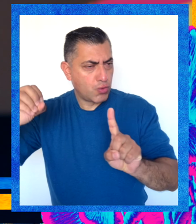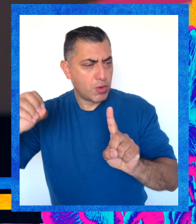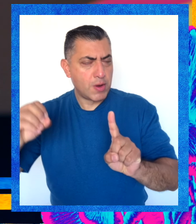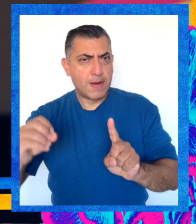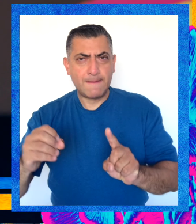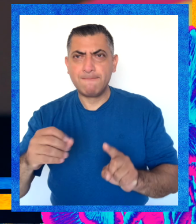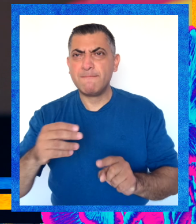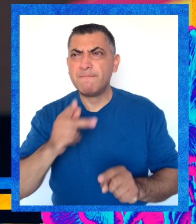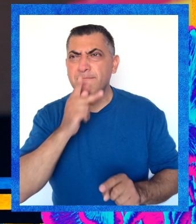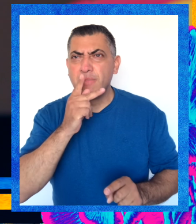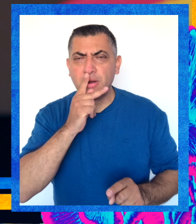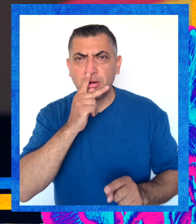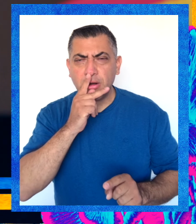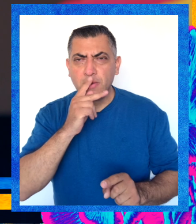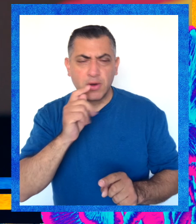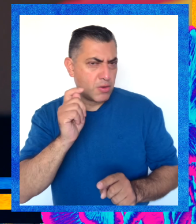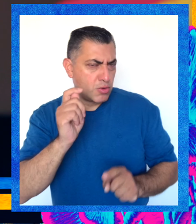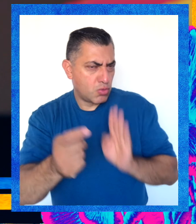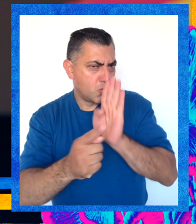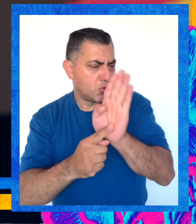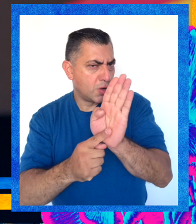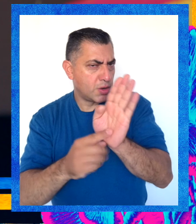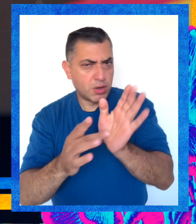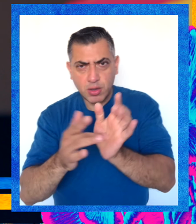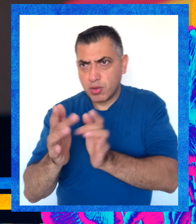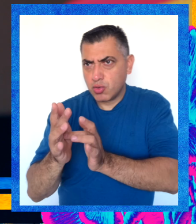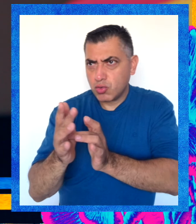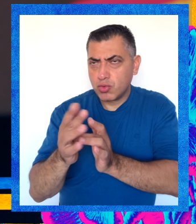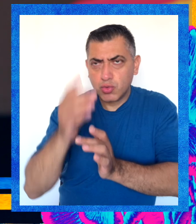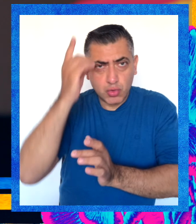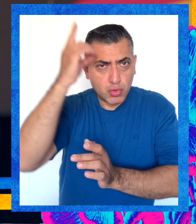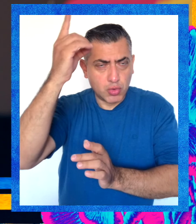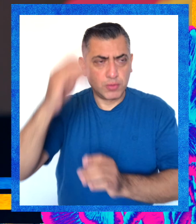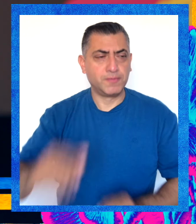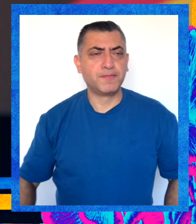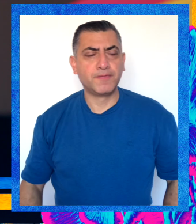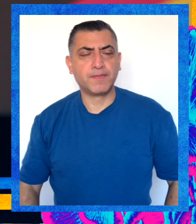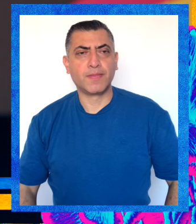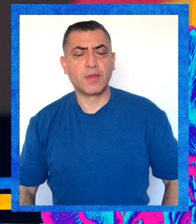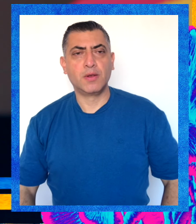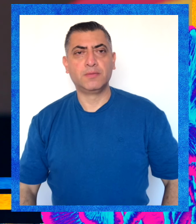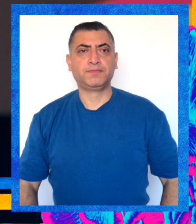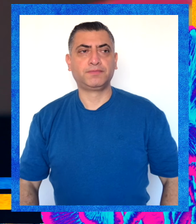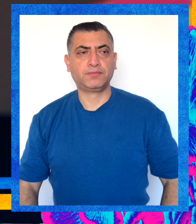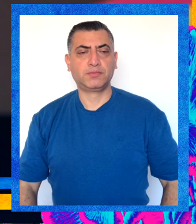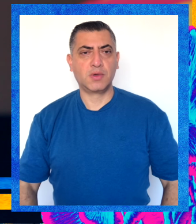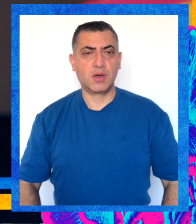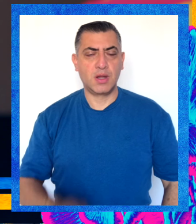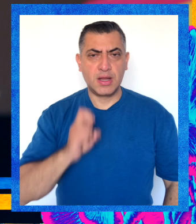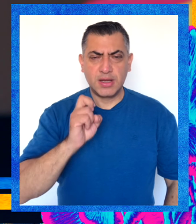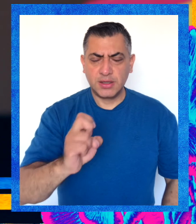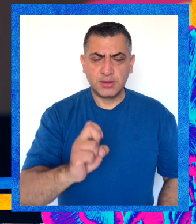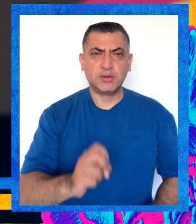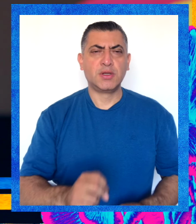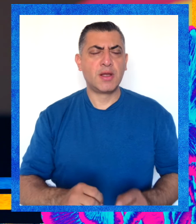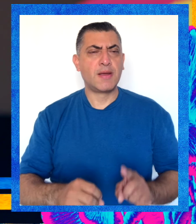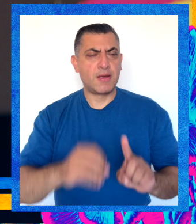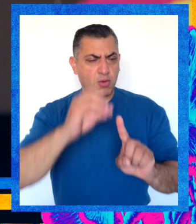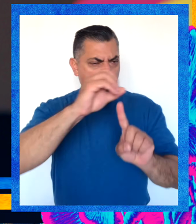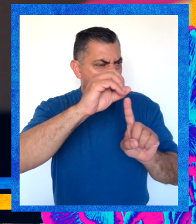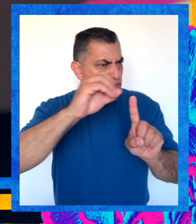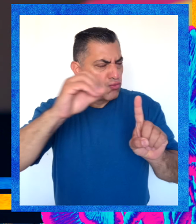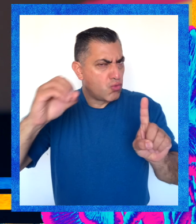para poder describir acerca de quien era el nombre o cuál es el nombre del señor y se relaciona precisamente con esta construcción hebrea